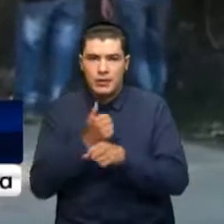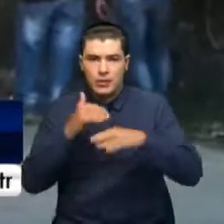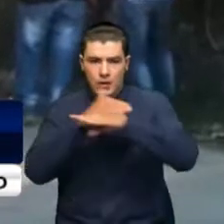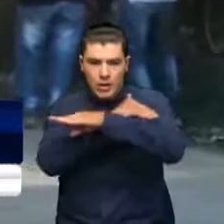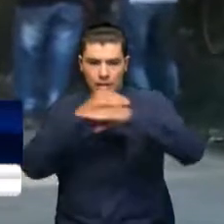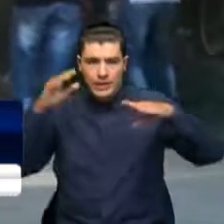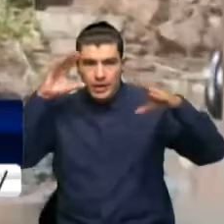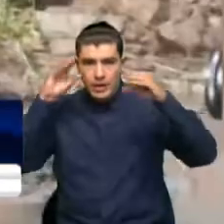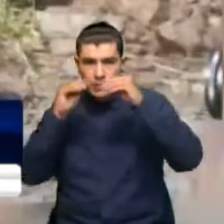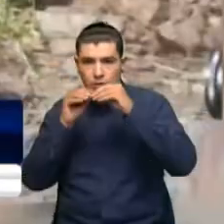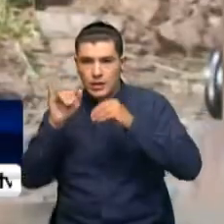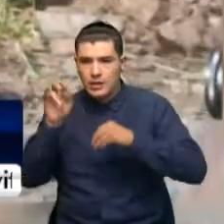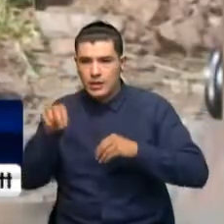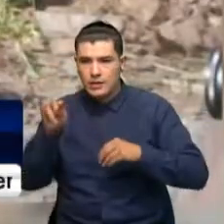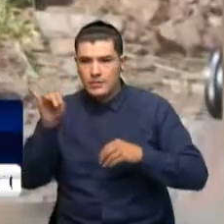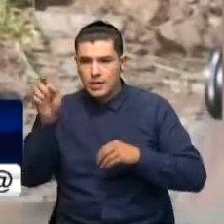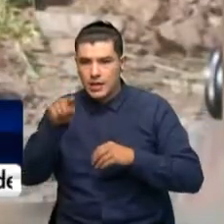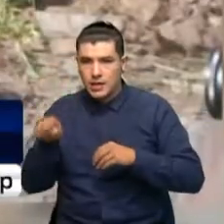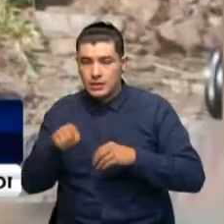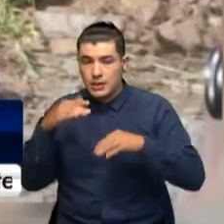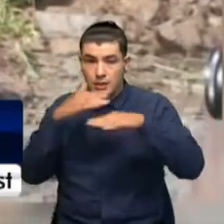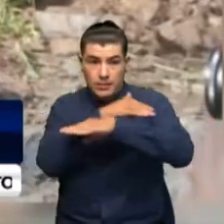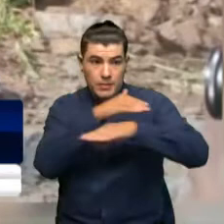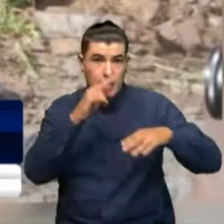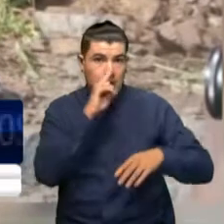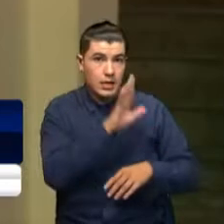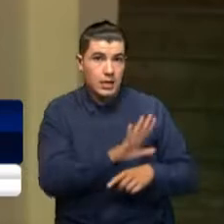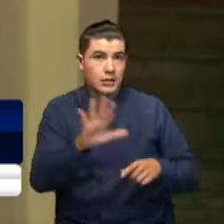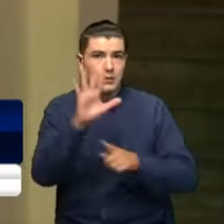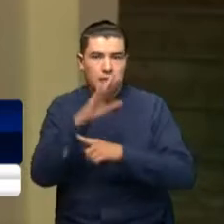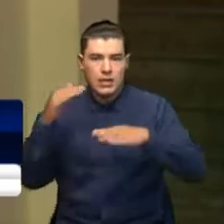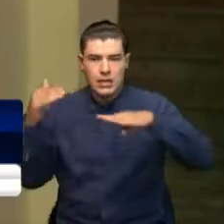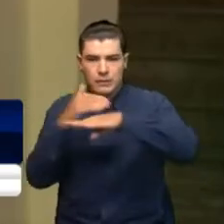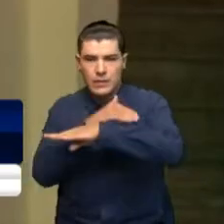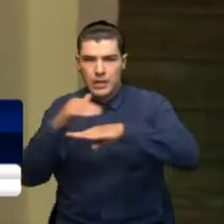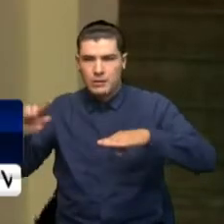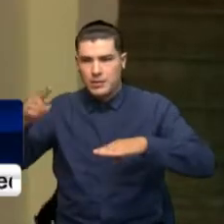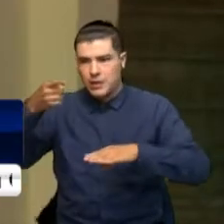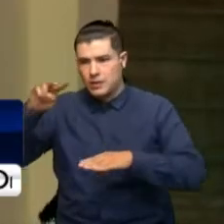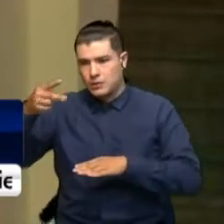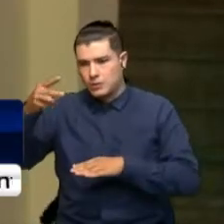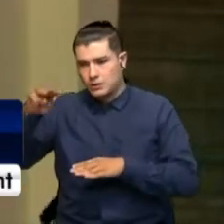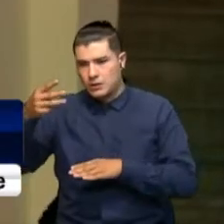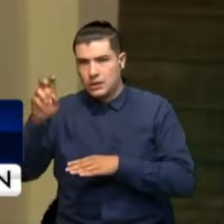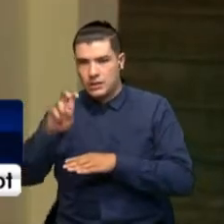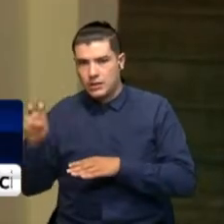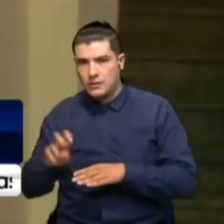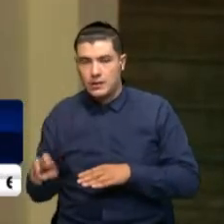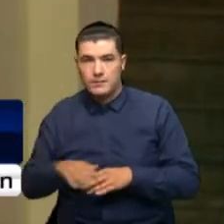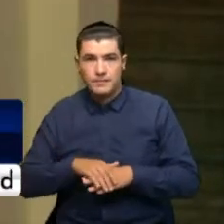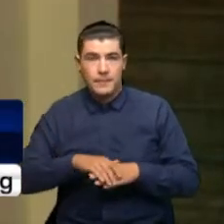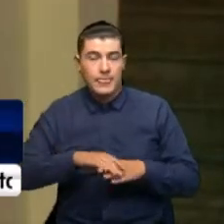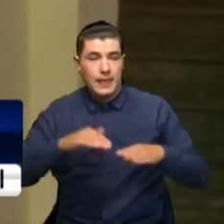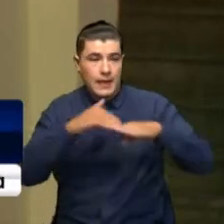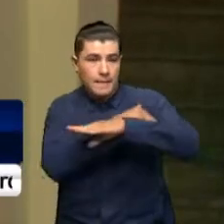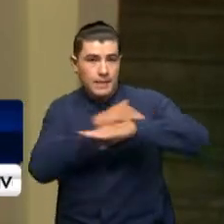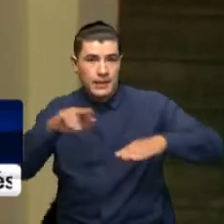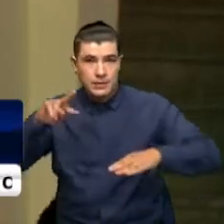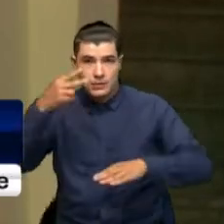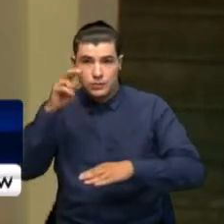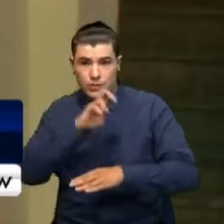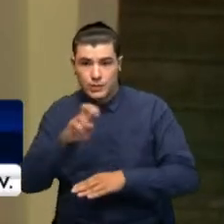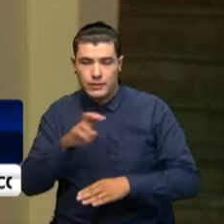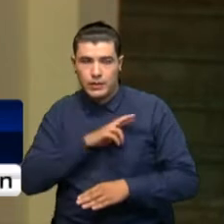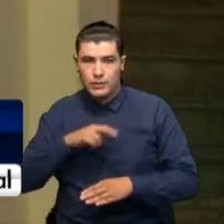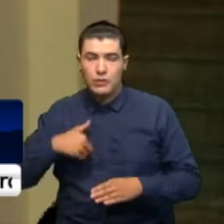con el invías tanto en vías nacionales como vías primarias las vías secundarias con la gobernación de santander estamos aprovechando